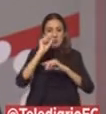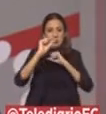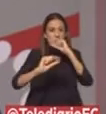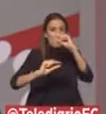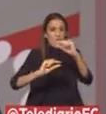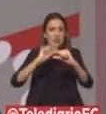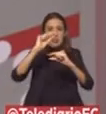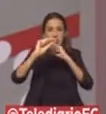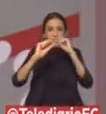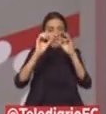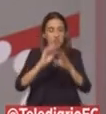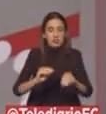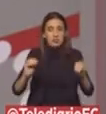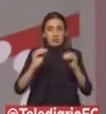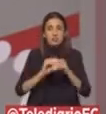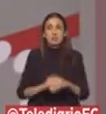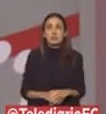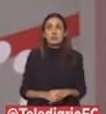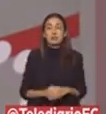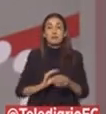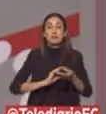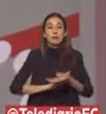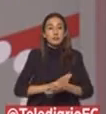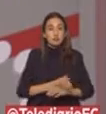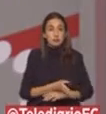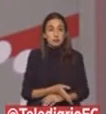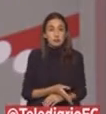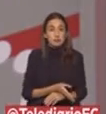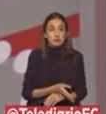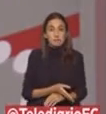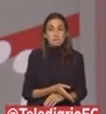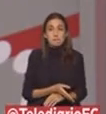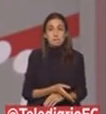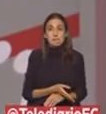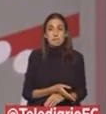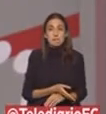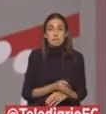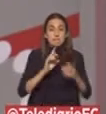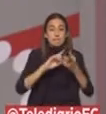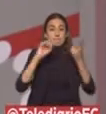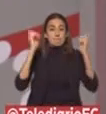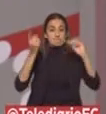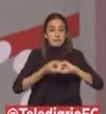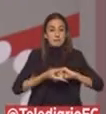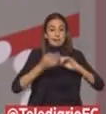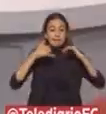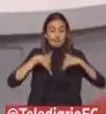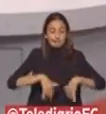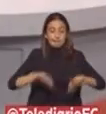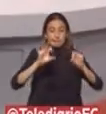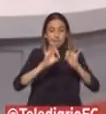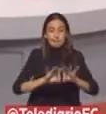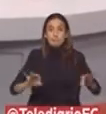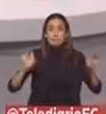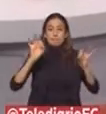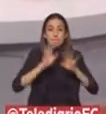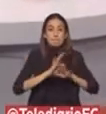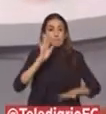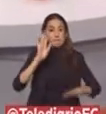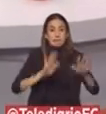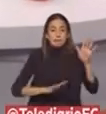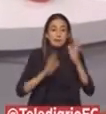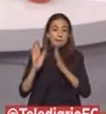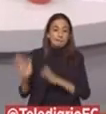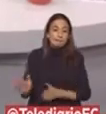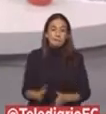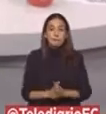quizás más primario de desarrollo luego los intercambios que se pueden que se pueden encontrar en términos de lucha contra la